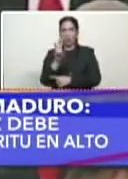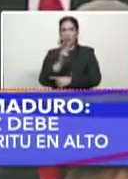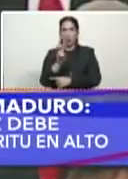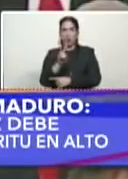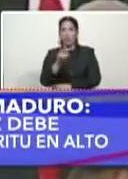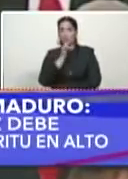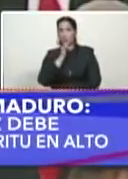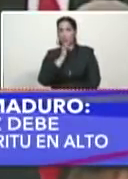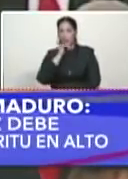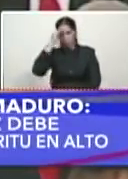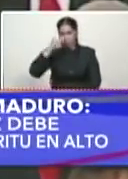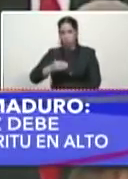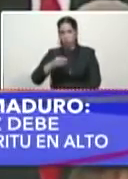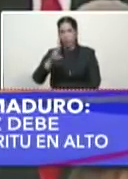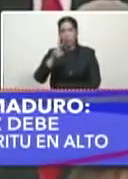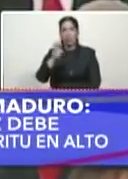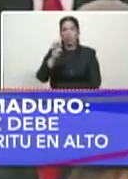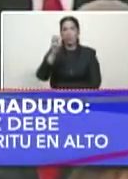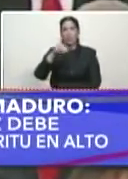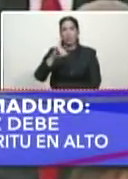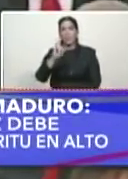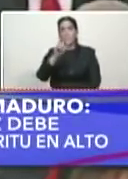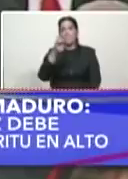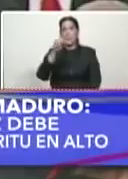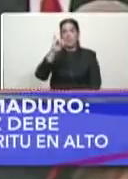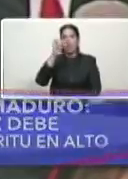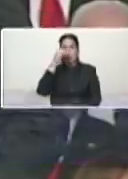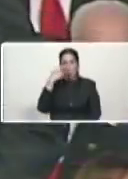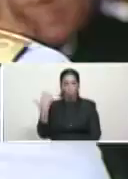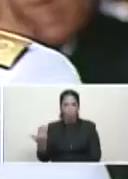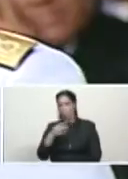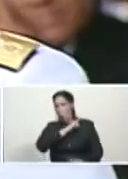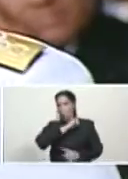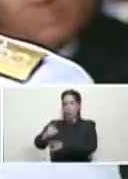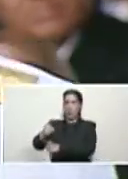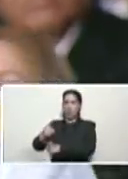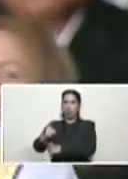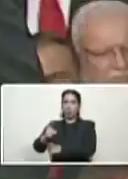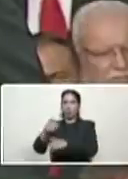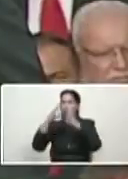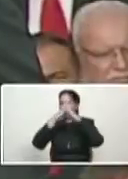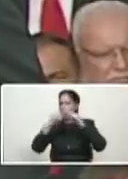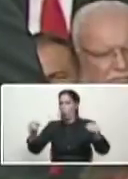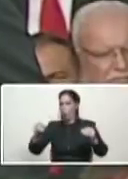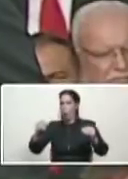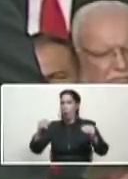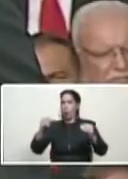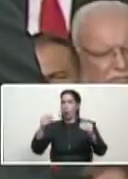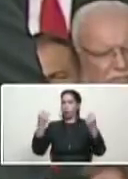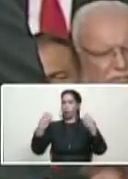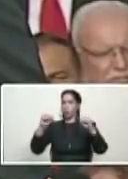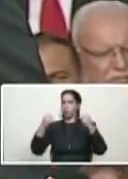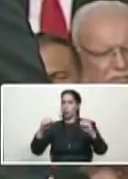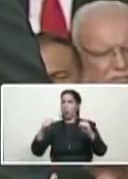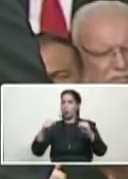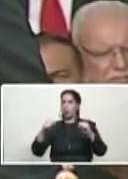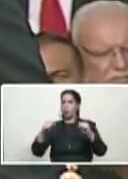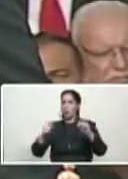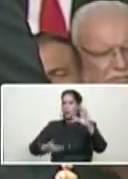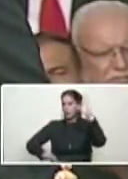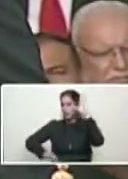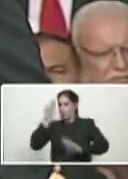el almirante Remigio Ceballos, ordené aplicar todos los protocolos para sacar de